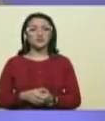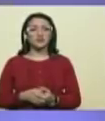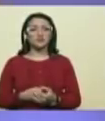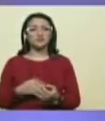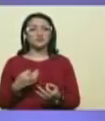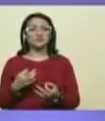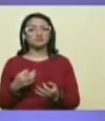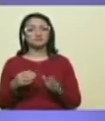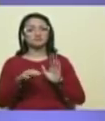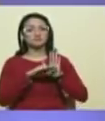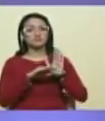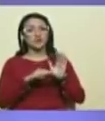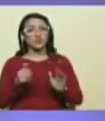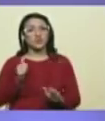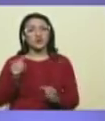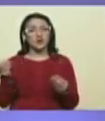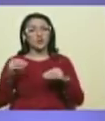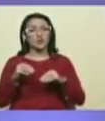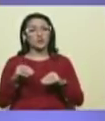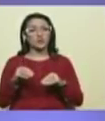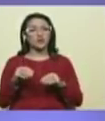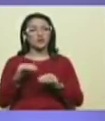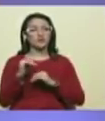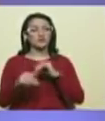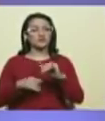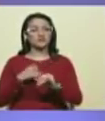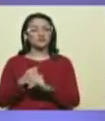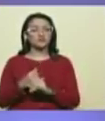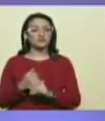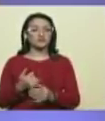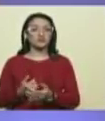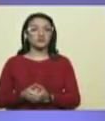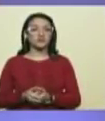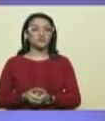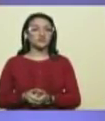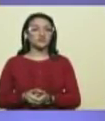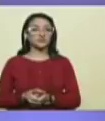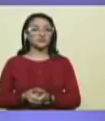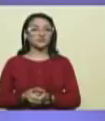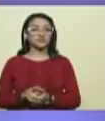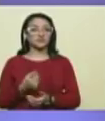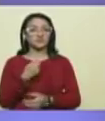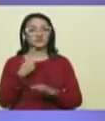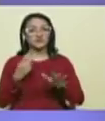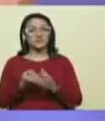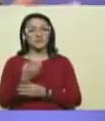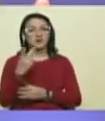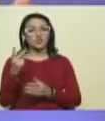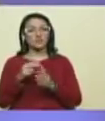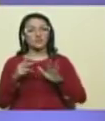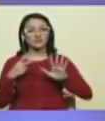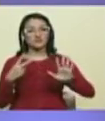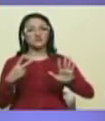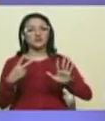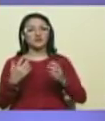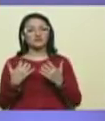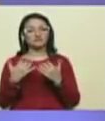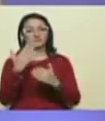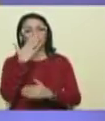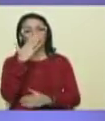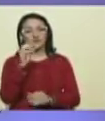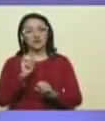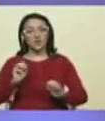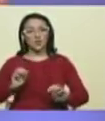de prescindir de cualquier acuerdo internacional, en este caso tal cual como se hizo el pasado 27 de mayo del 2017 ante la Organización de